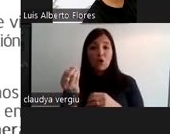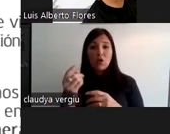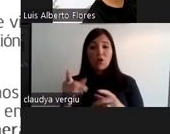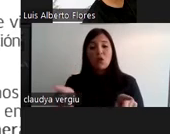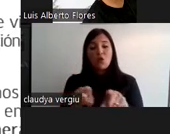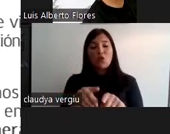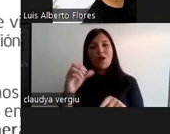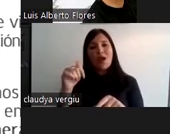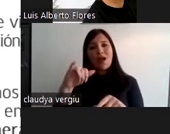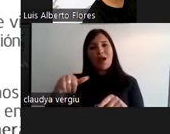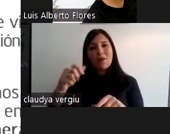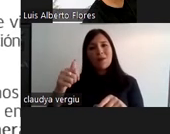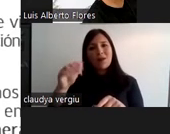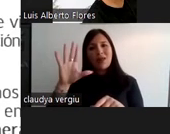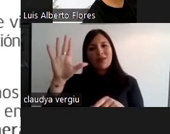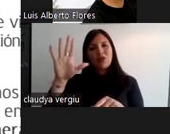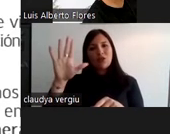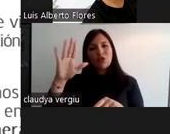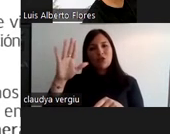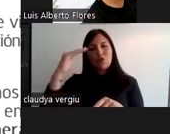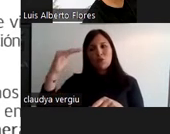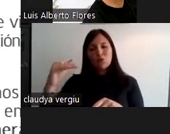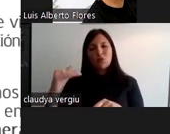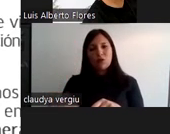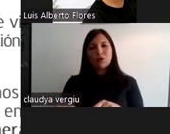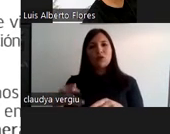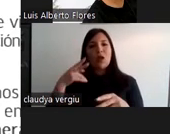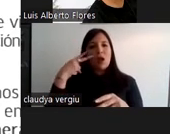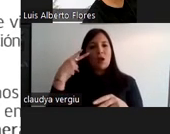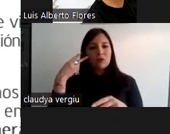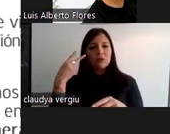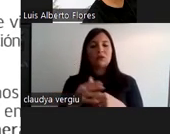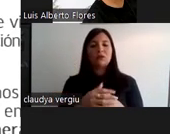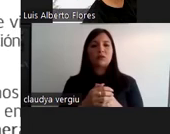con cajamarca se encontraría en el quinto puesto el departamento de Amazonas